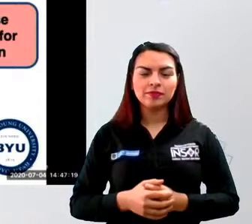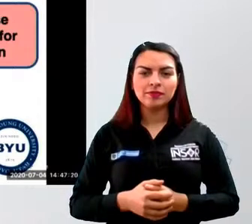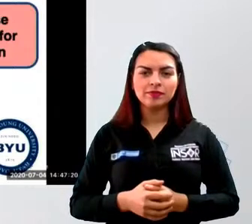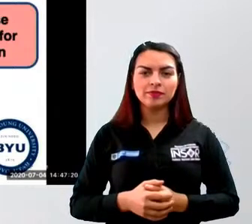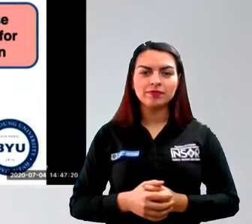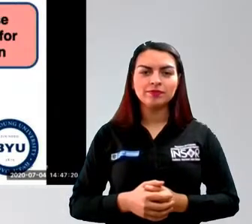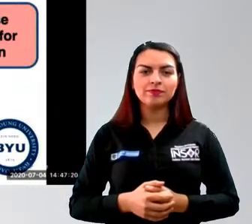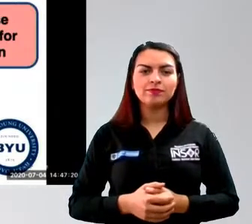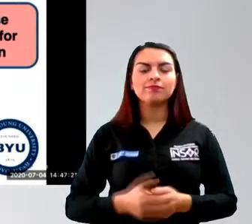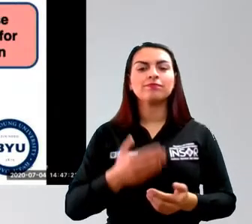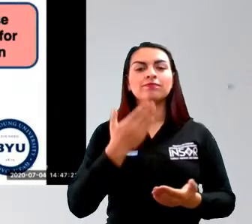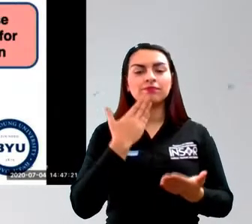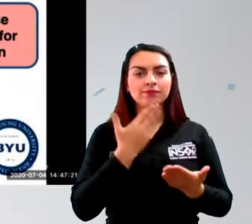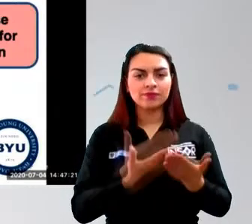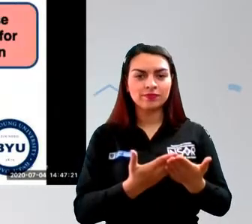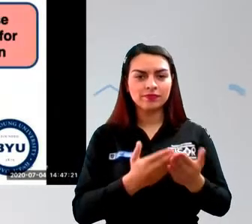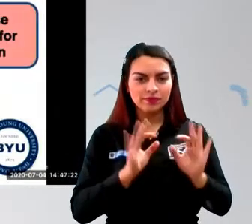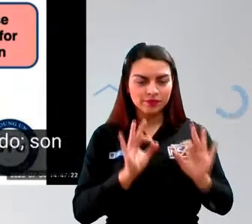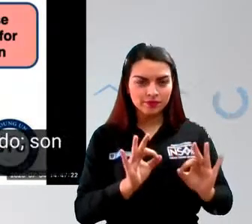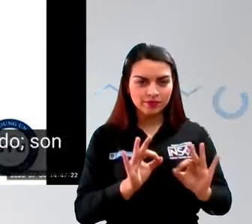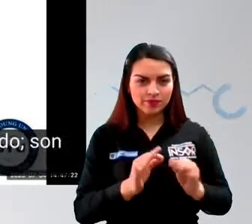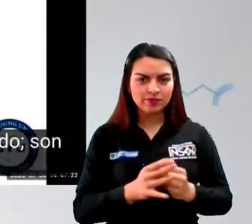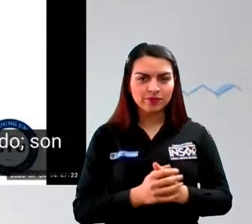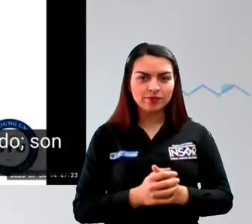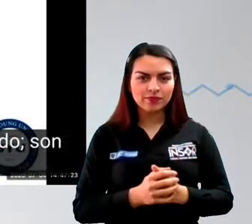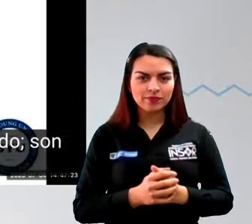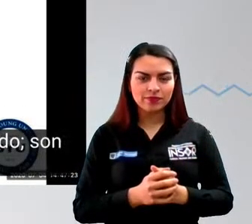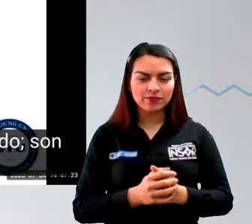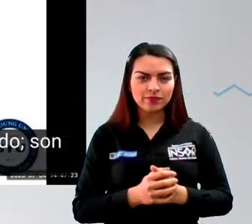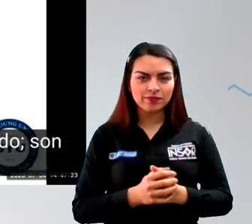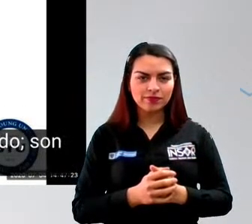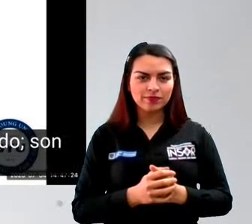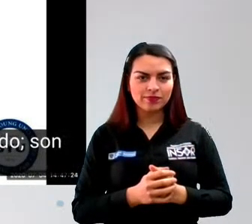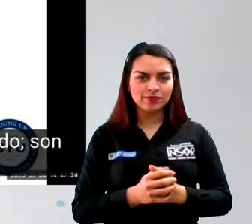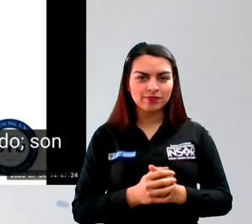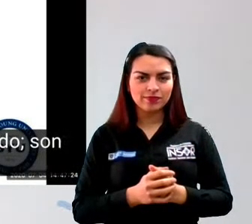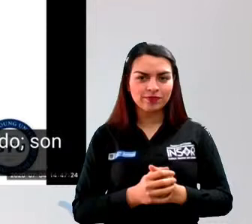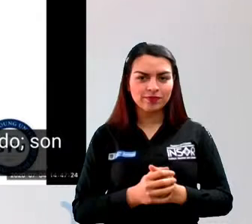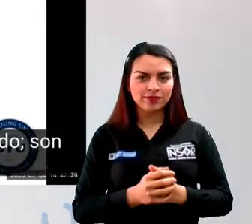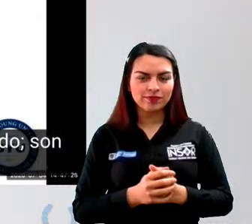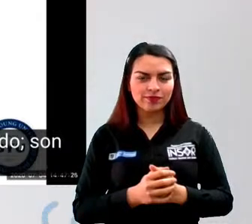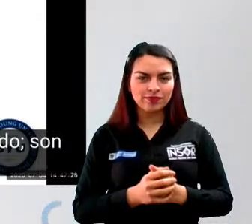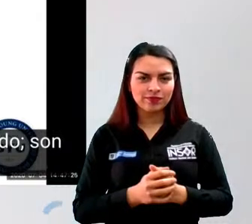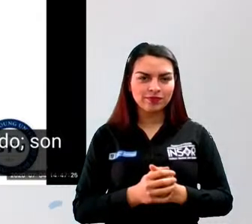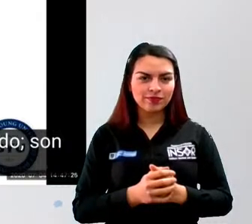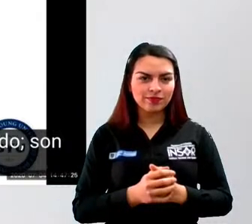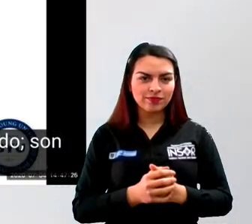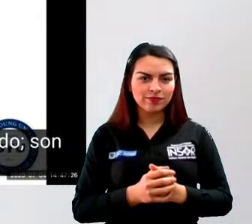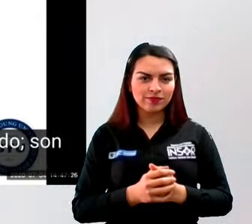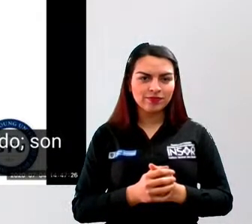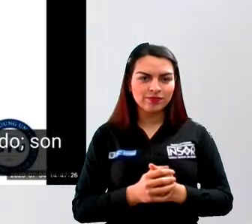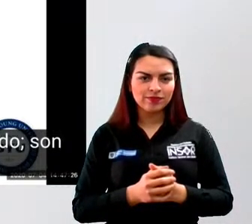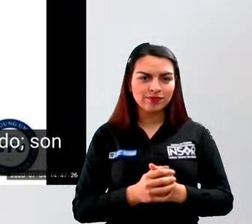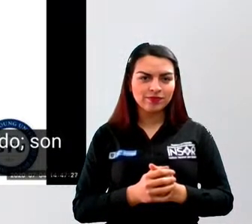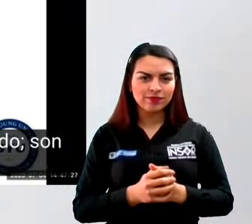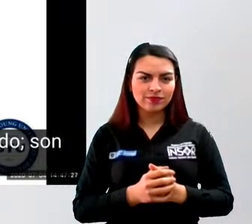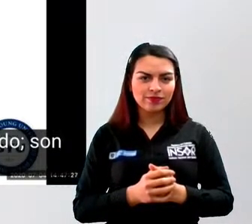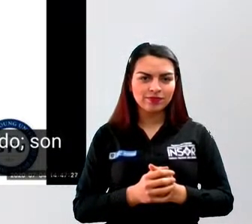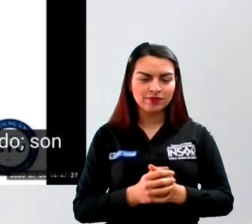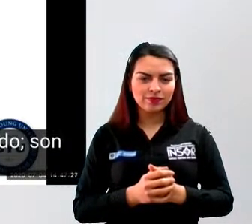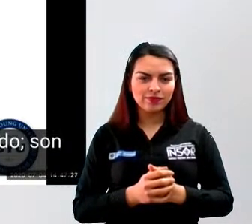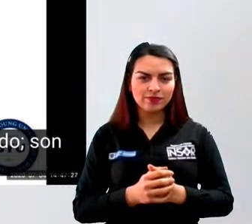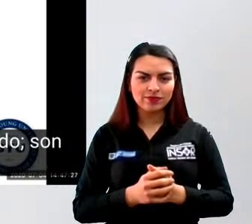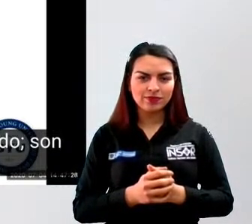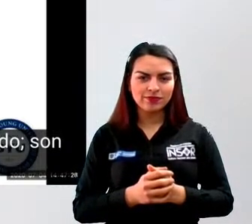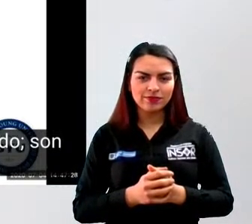Thank you for sharing. These are some of the kinds of responses that I've received from participants in the